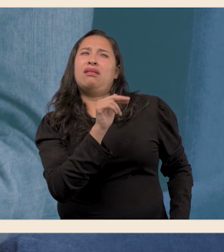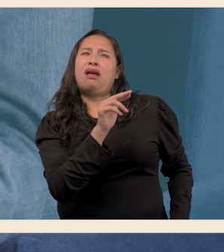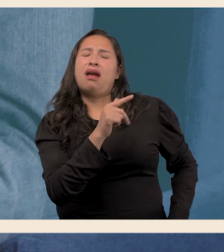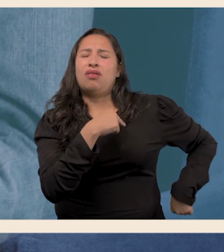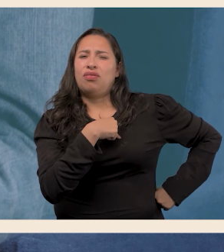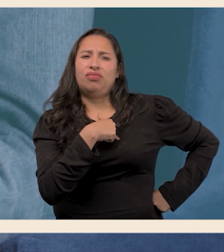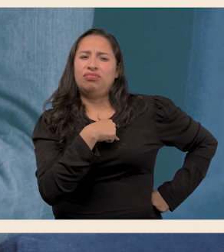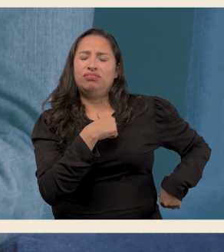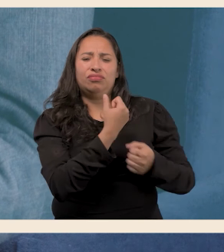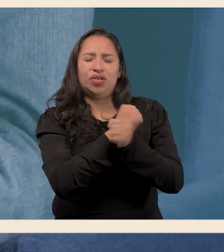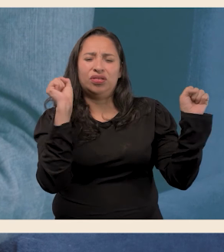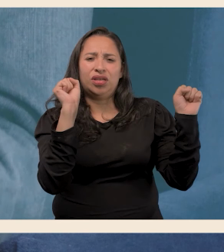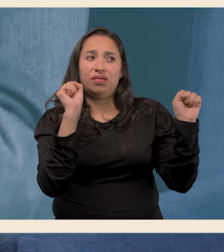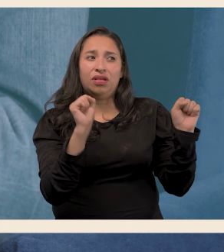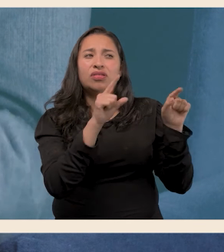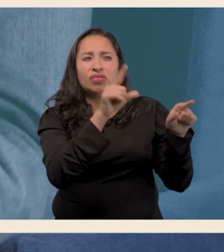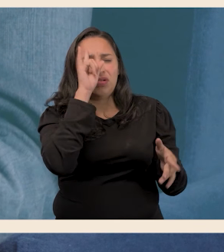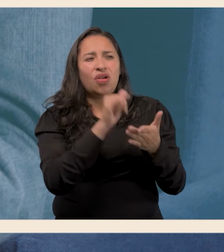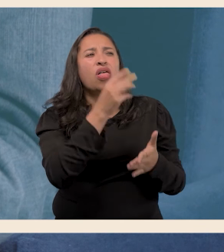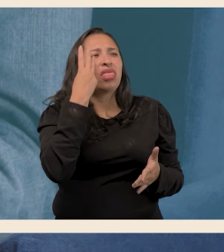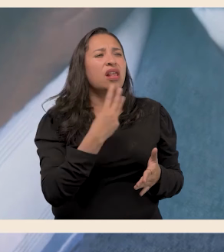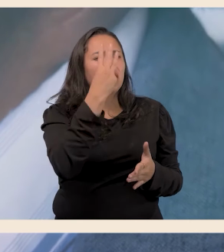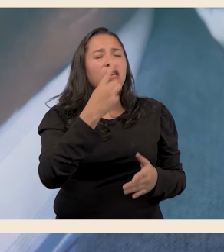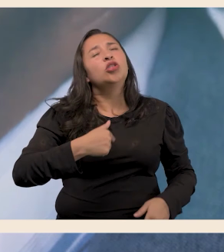que trajimos no era él,